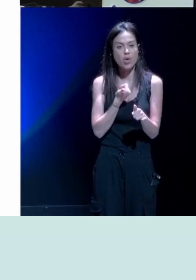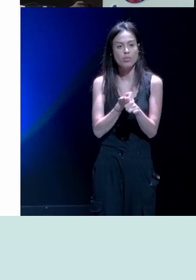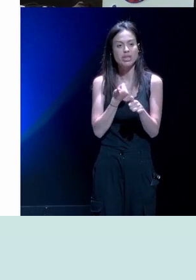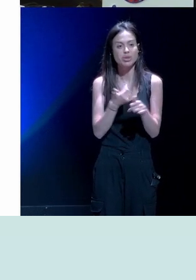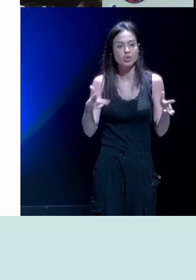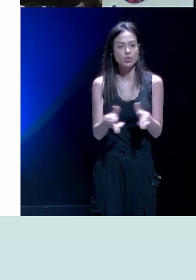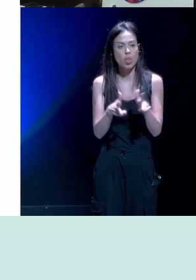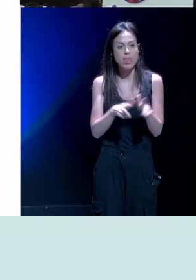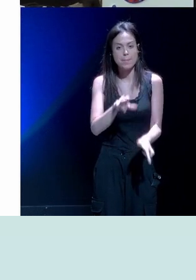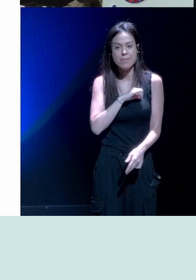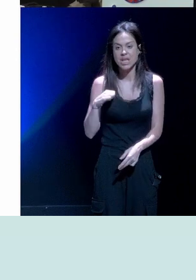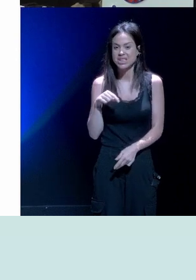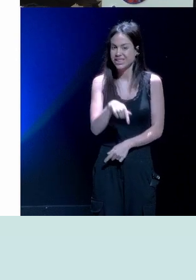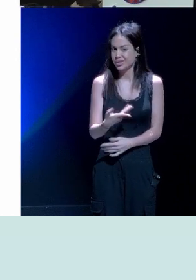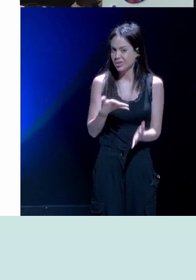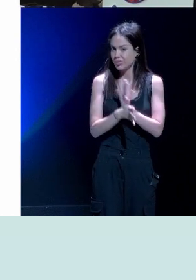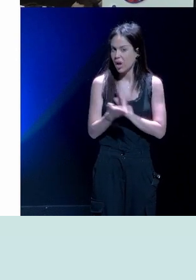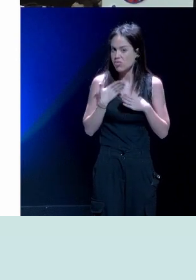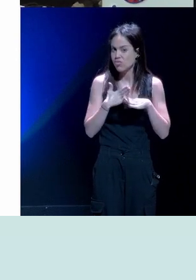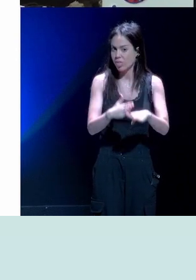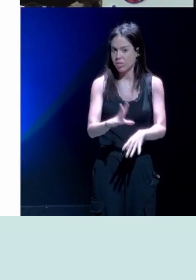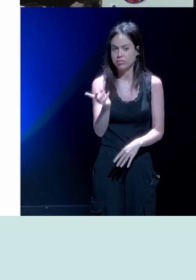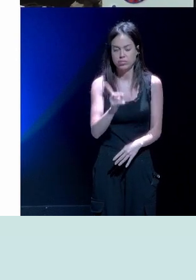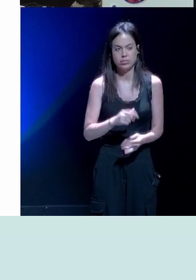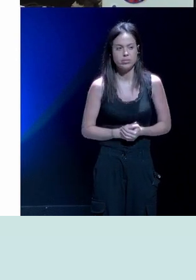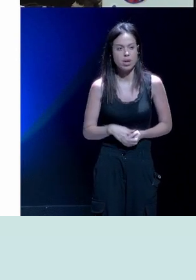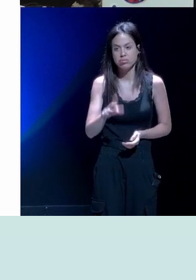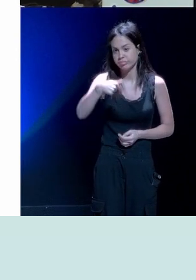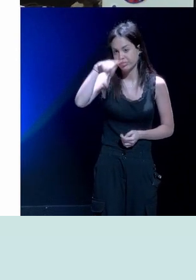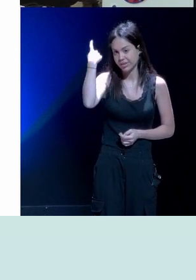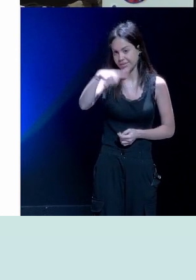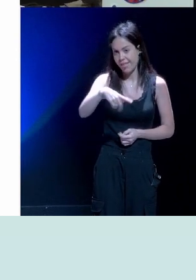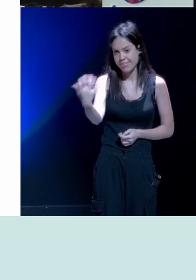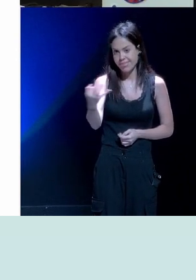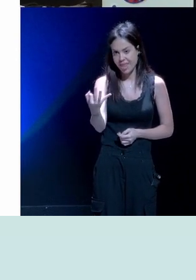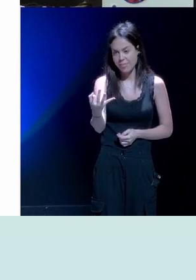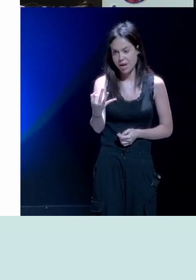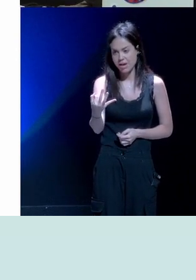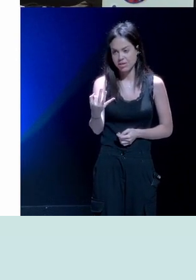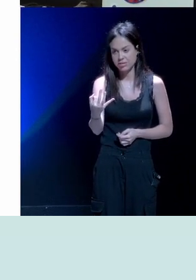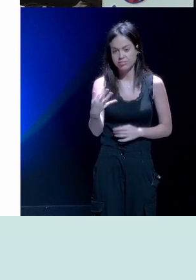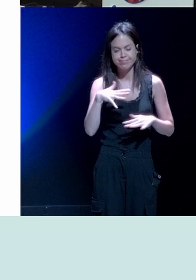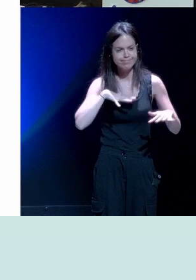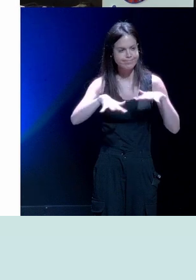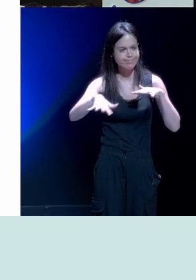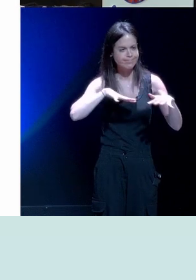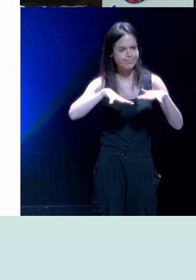personalizado no basta. Ya lo saben todos ustedes, hay que articular esta